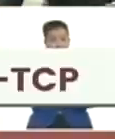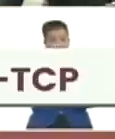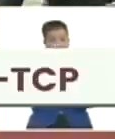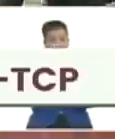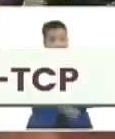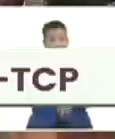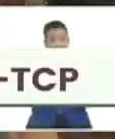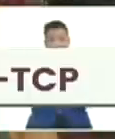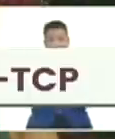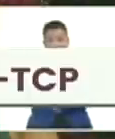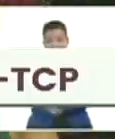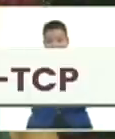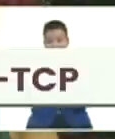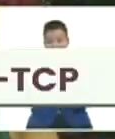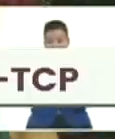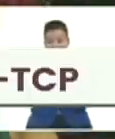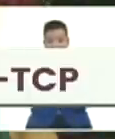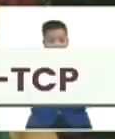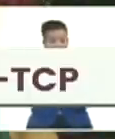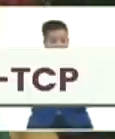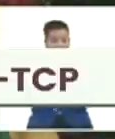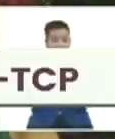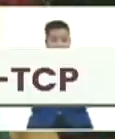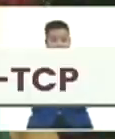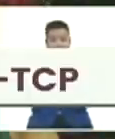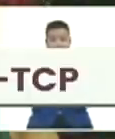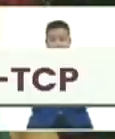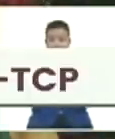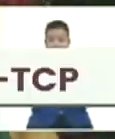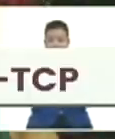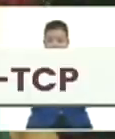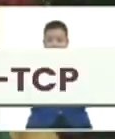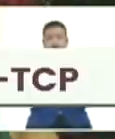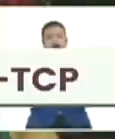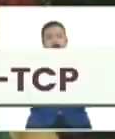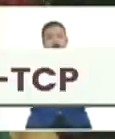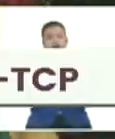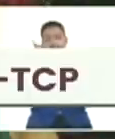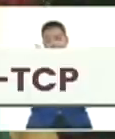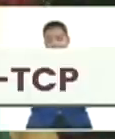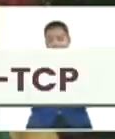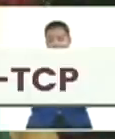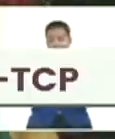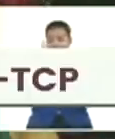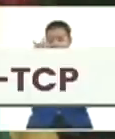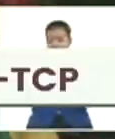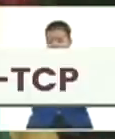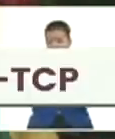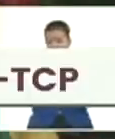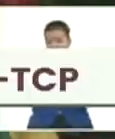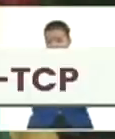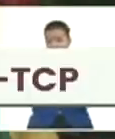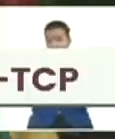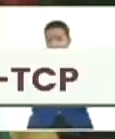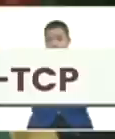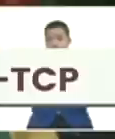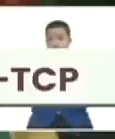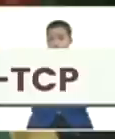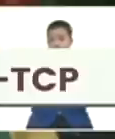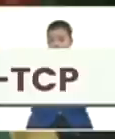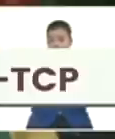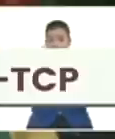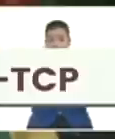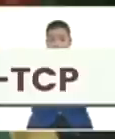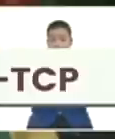trabajo conjunto de nuestros países en la Secretaría Ejecutiva del ALBA TSP, que a la cabeza de nuestro hermano Sacha Llorenti